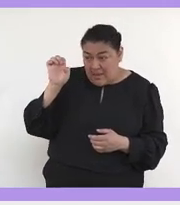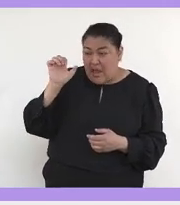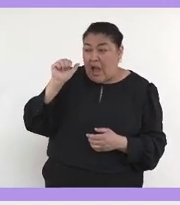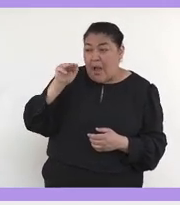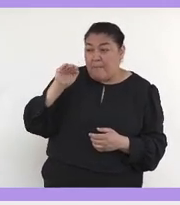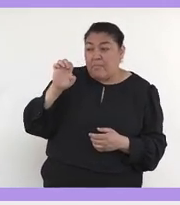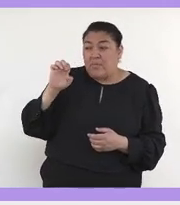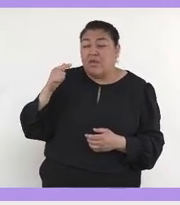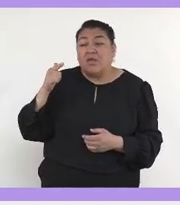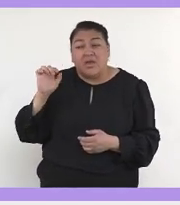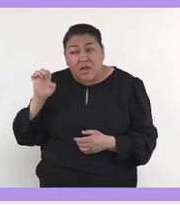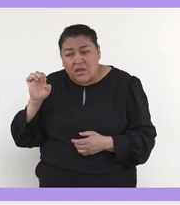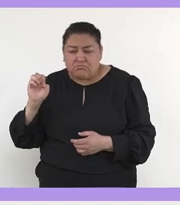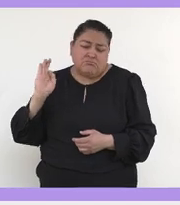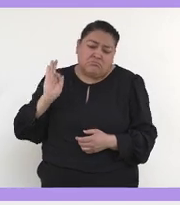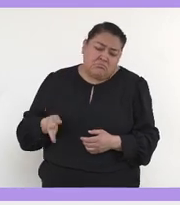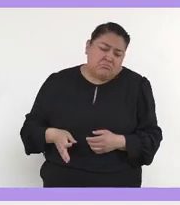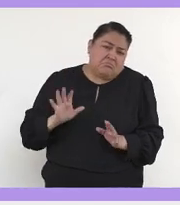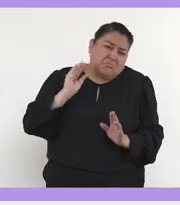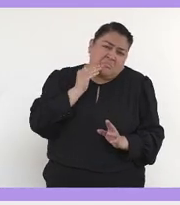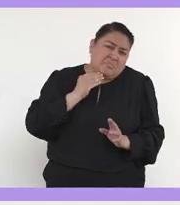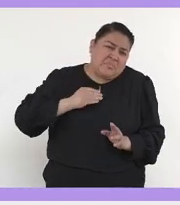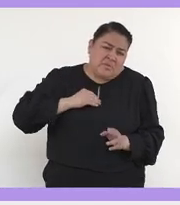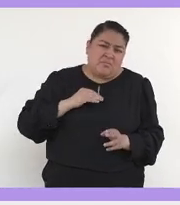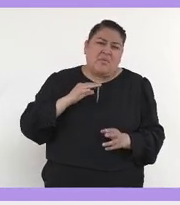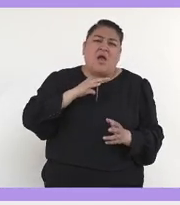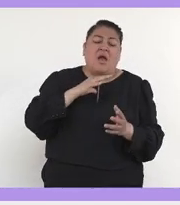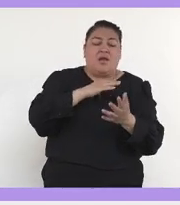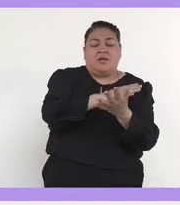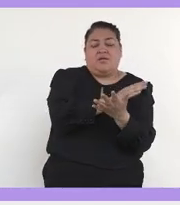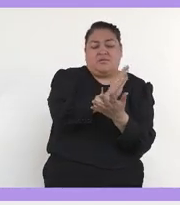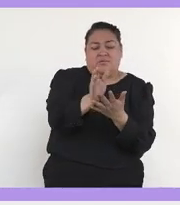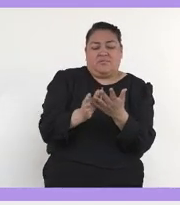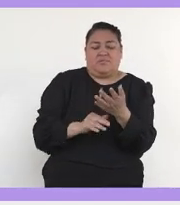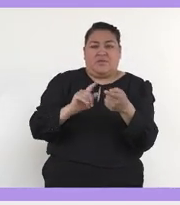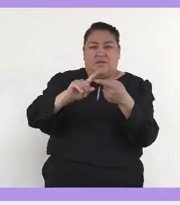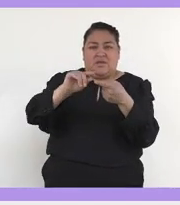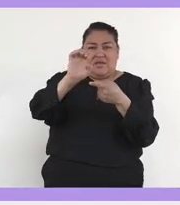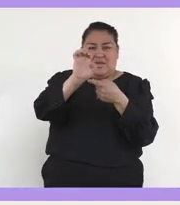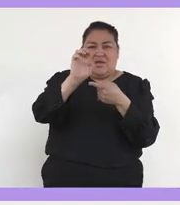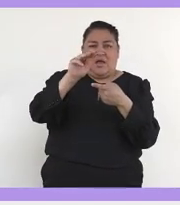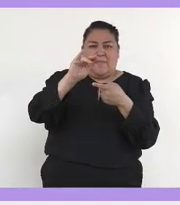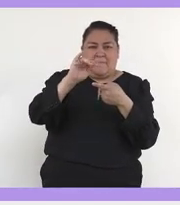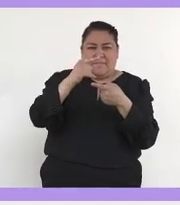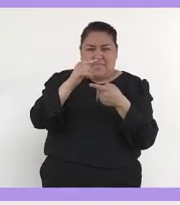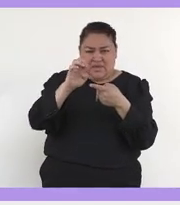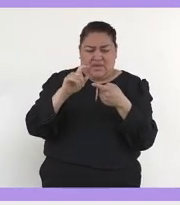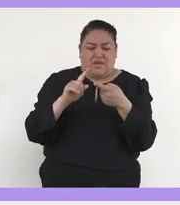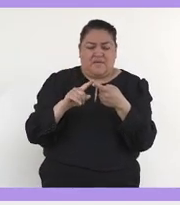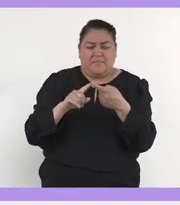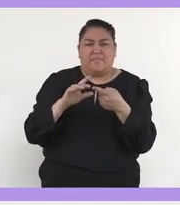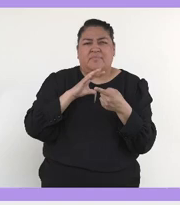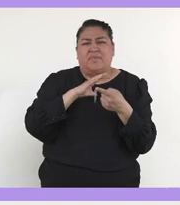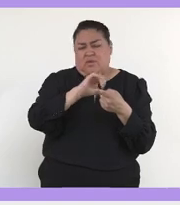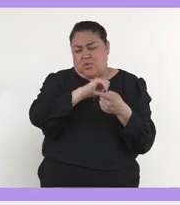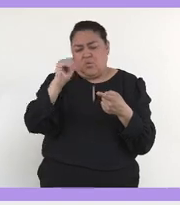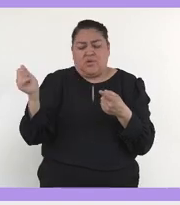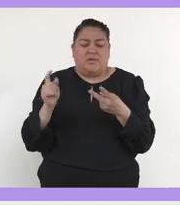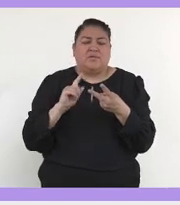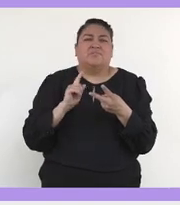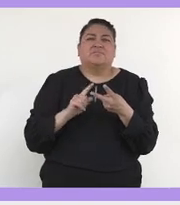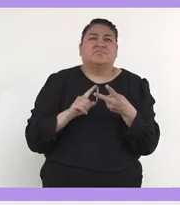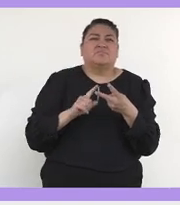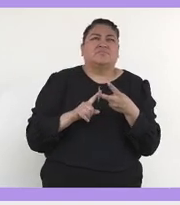muchas muchas alternativas no tienen que irse solo a la e hay una cosa que a mí me gusta llamar no se lo van a encontrar en ningún libro de texto porque pues no existe no